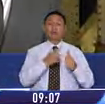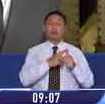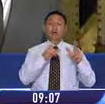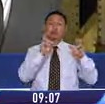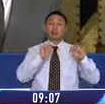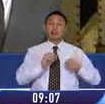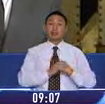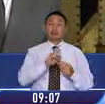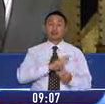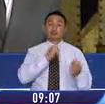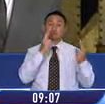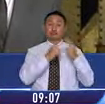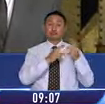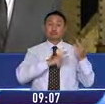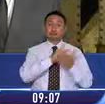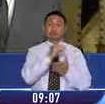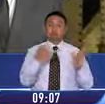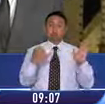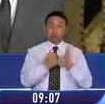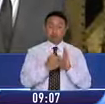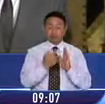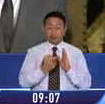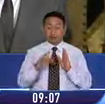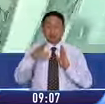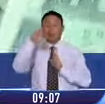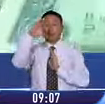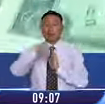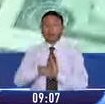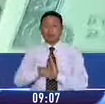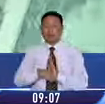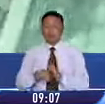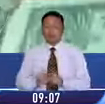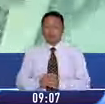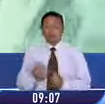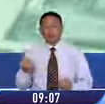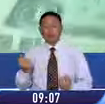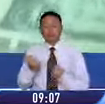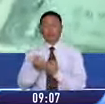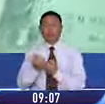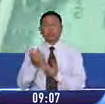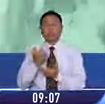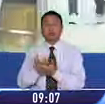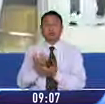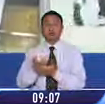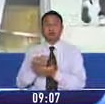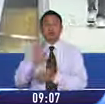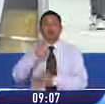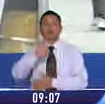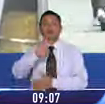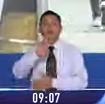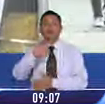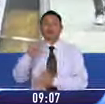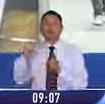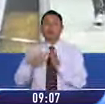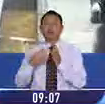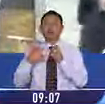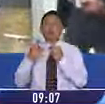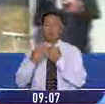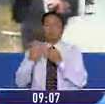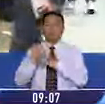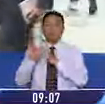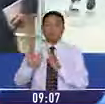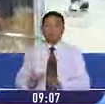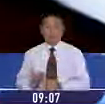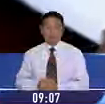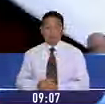concerniente a la reforma tributaria, que prevé una reducción de impuestos para fortalecer la economía de 460 mil familias ecuatorianas,